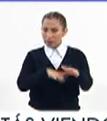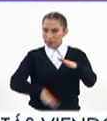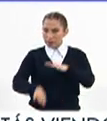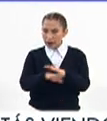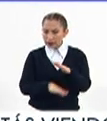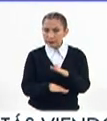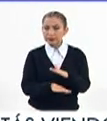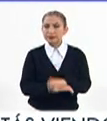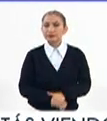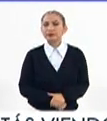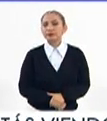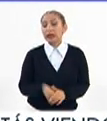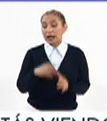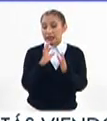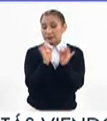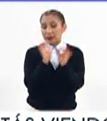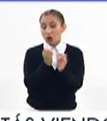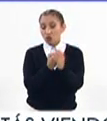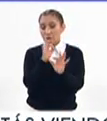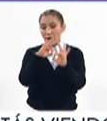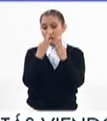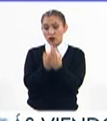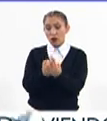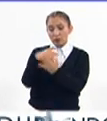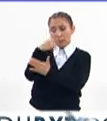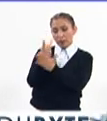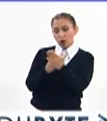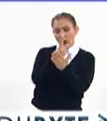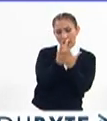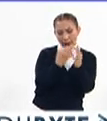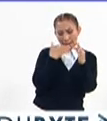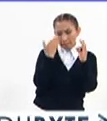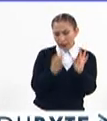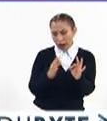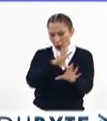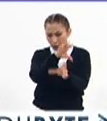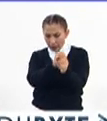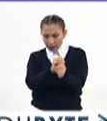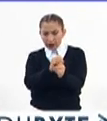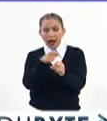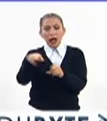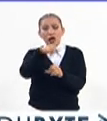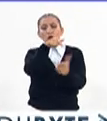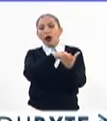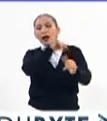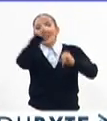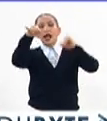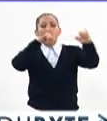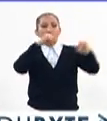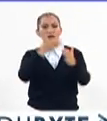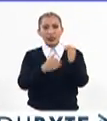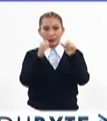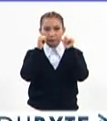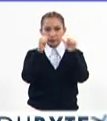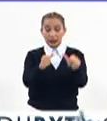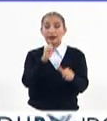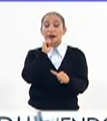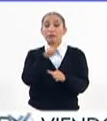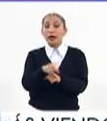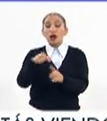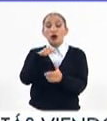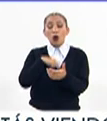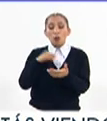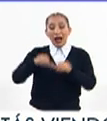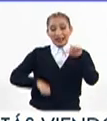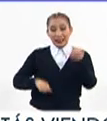básicos. Plantea un nuevo diseño de políticas eficaces, integrales en zonas vulnerables, así como la